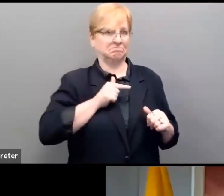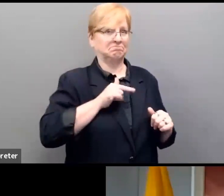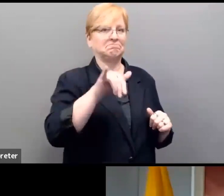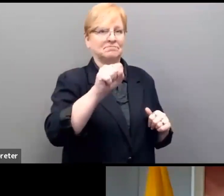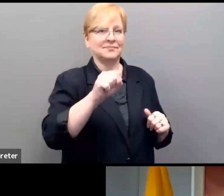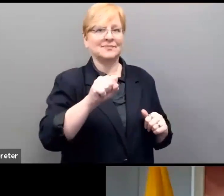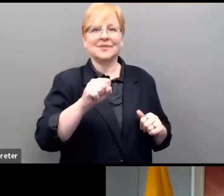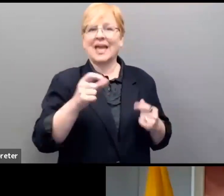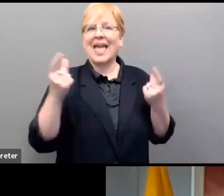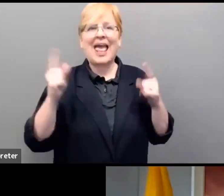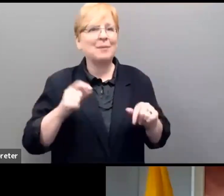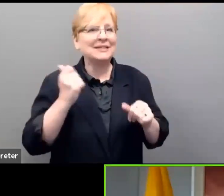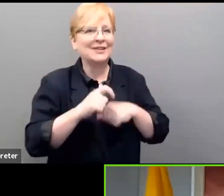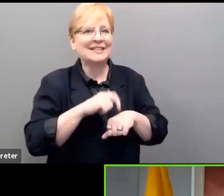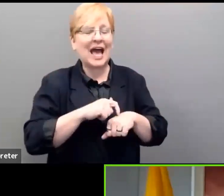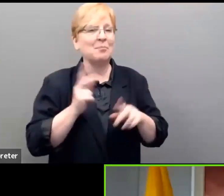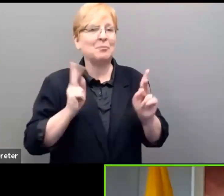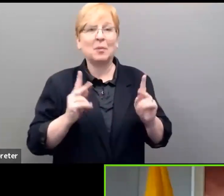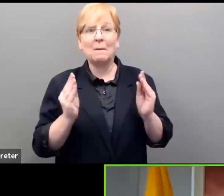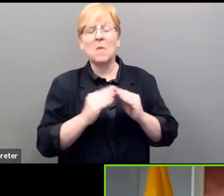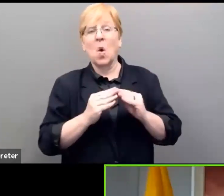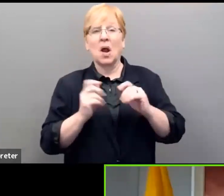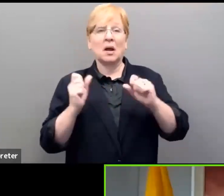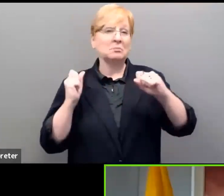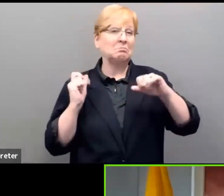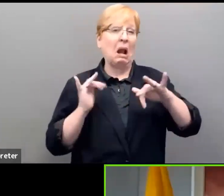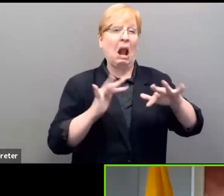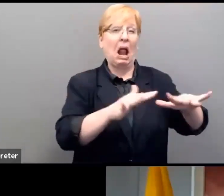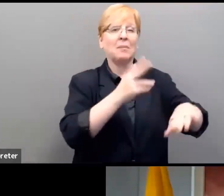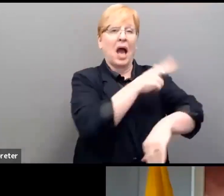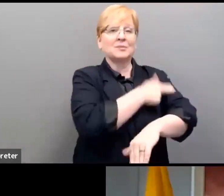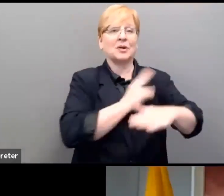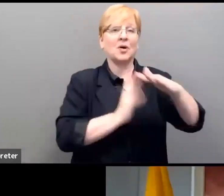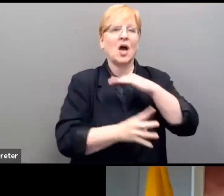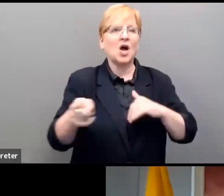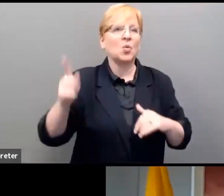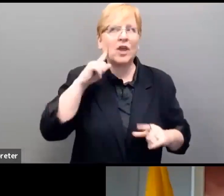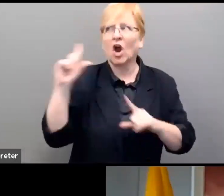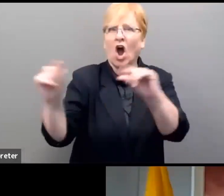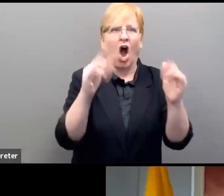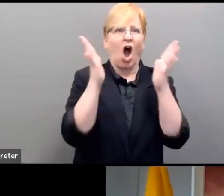de cuántas personas vienen fuera del estado que están hospitalizados con COVID-19 en Nuevo México?